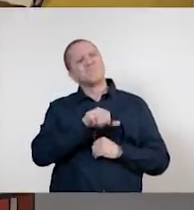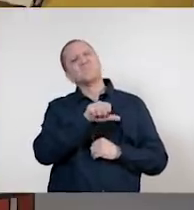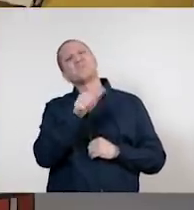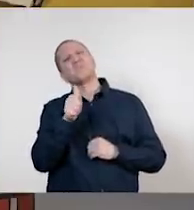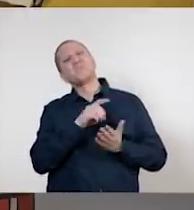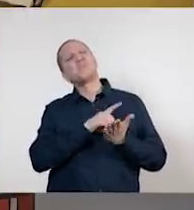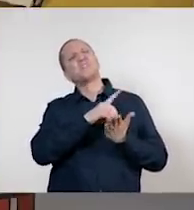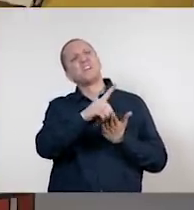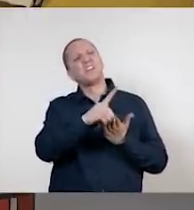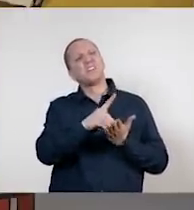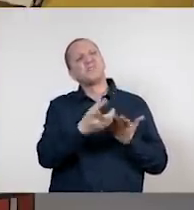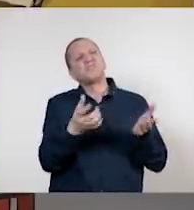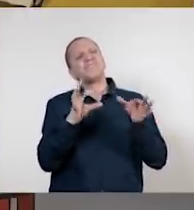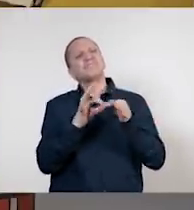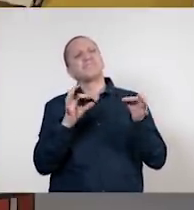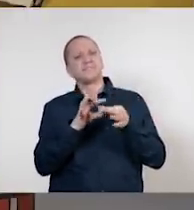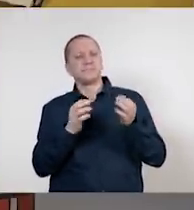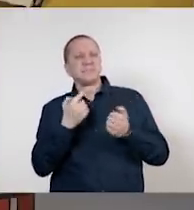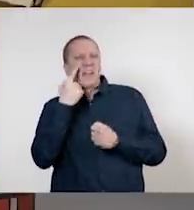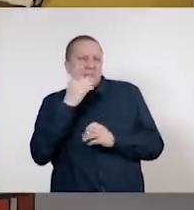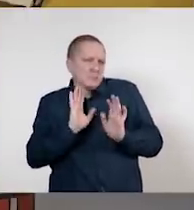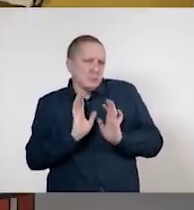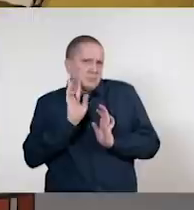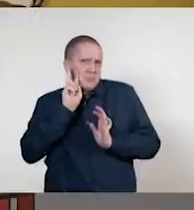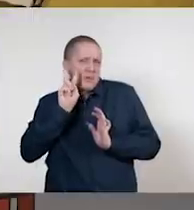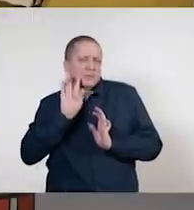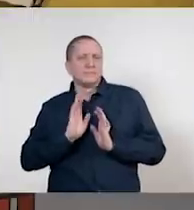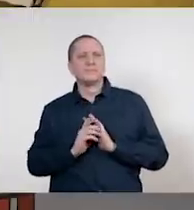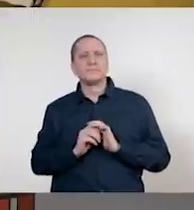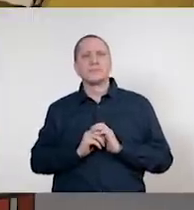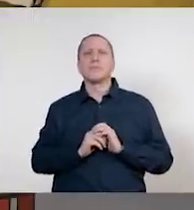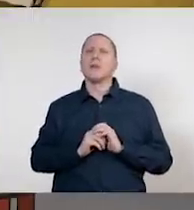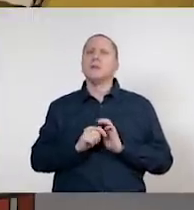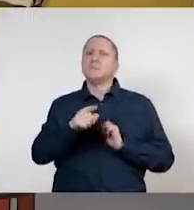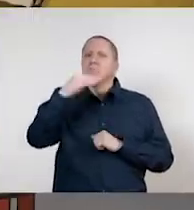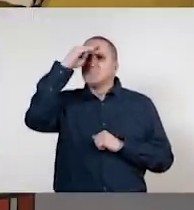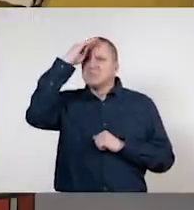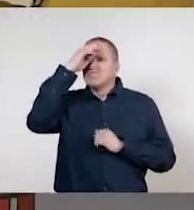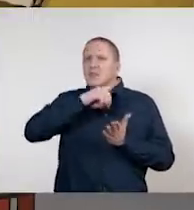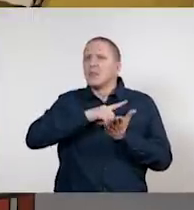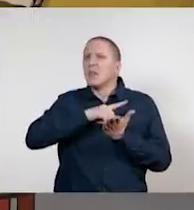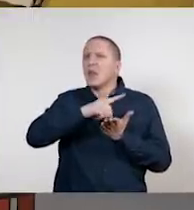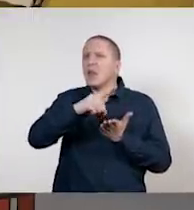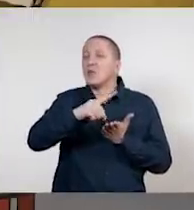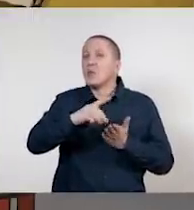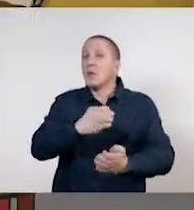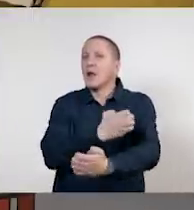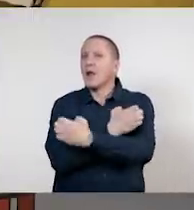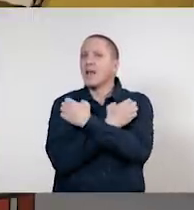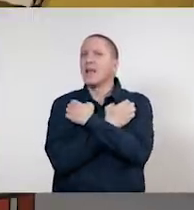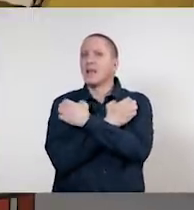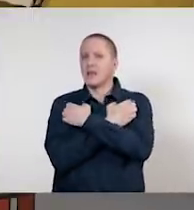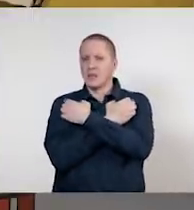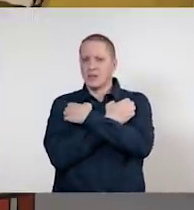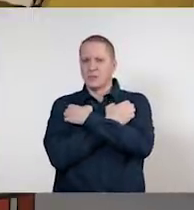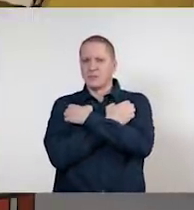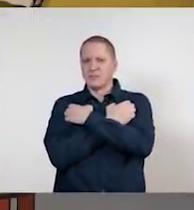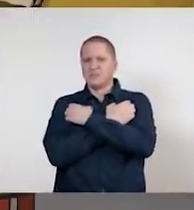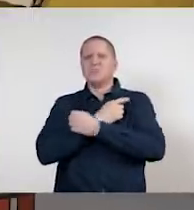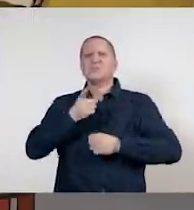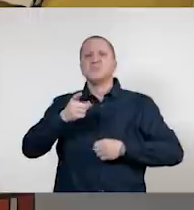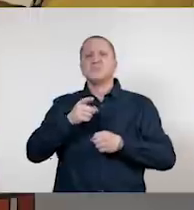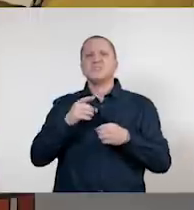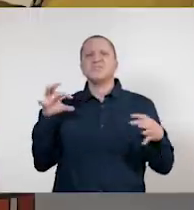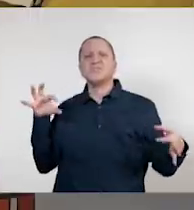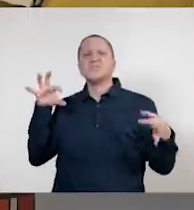derecho vamos a hablar hoy? Digo, para ponerle color. Sí, por supuesto. ¿Qué te parece si hablamos del derecho a la educación? ¿A este qué color